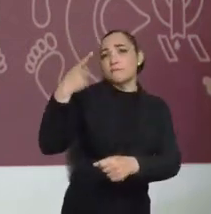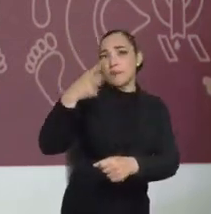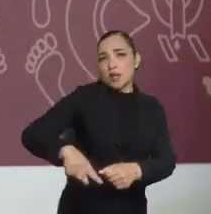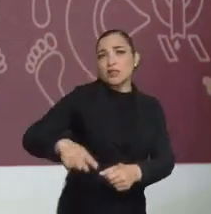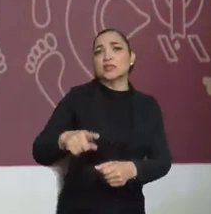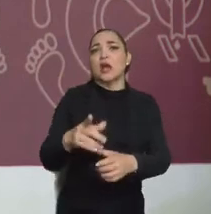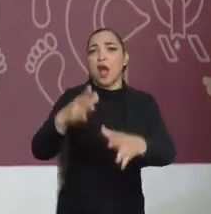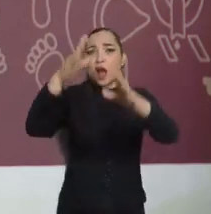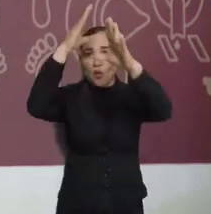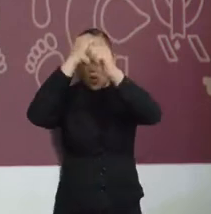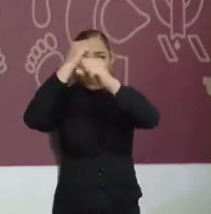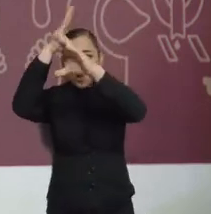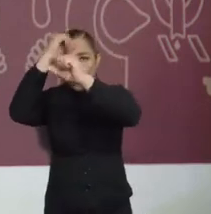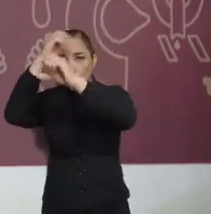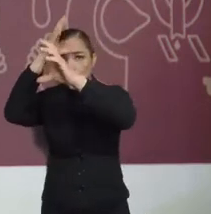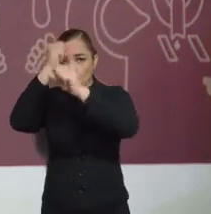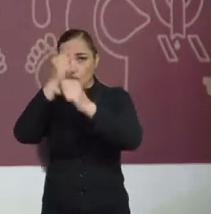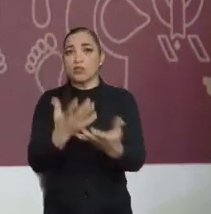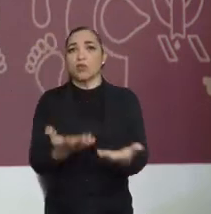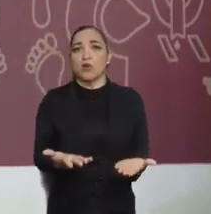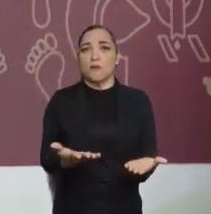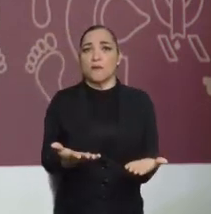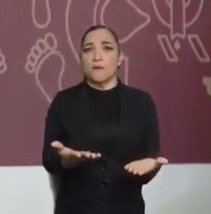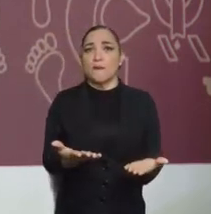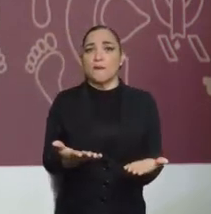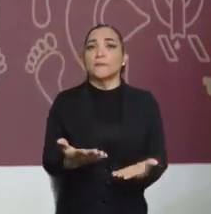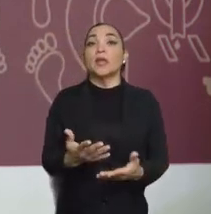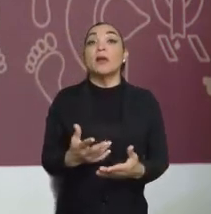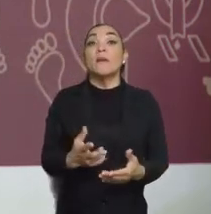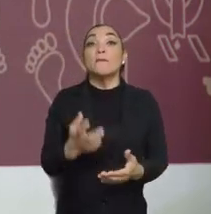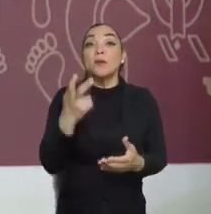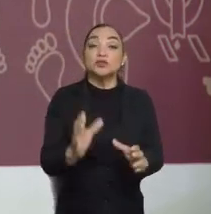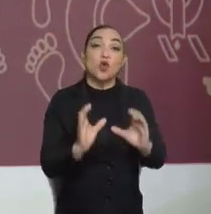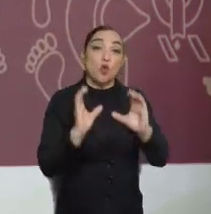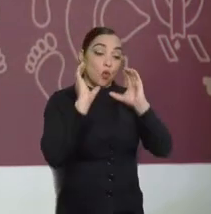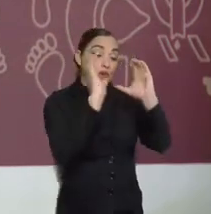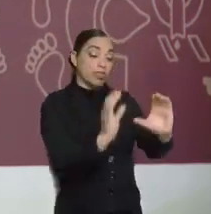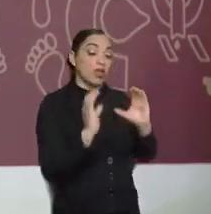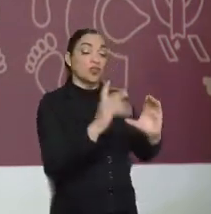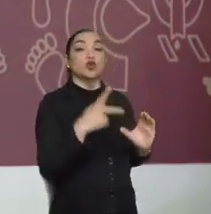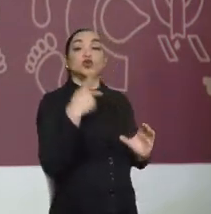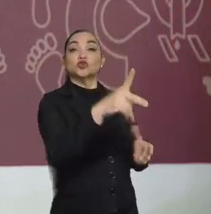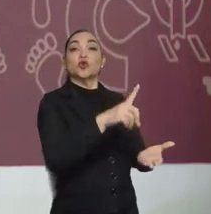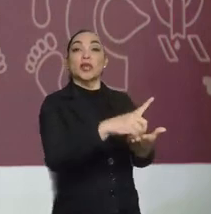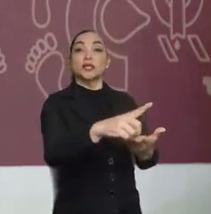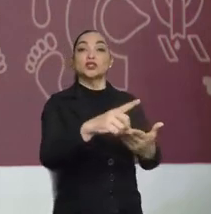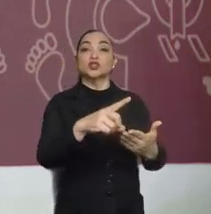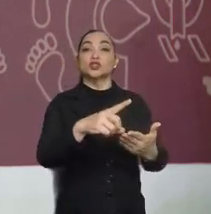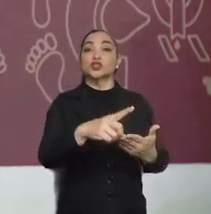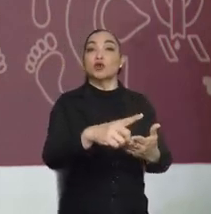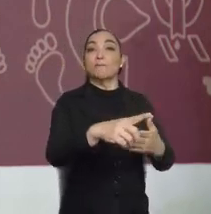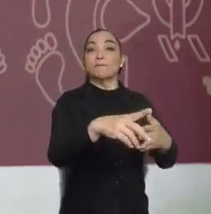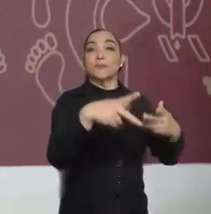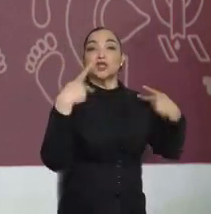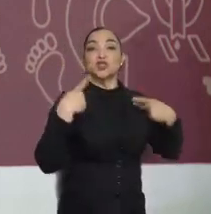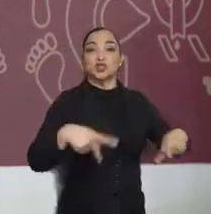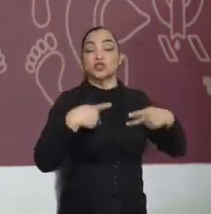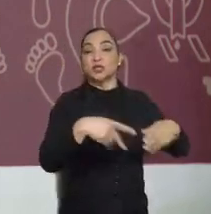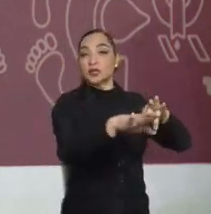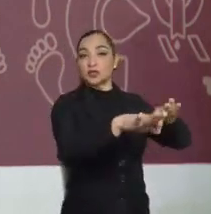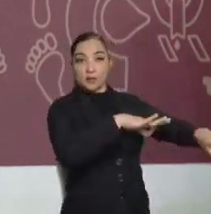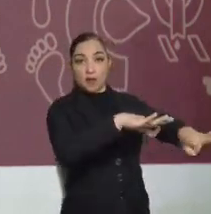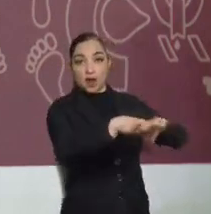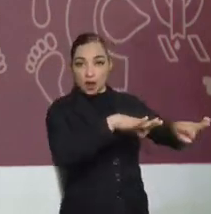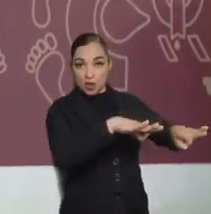los derechos. Entonces ahí estamos cuidando mucho el derecho del trabajador. Me interesa mucho a mí, en términos de trabajador, me